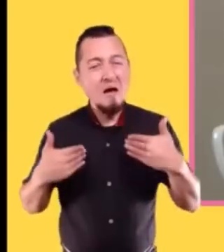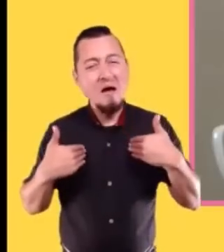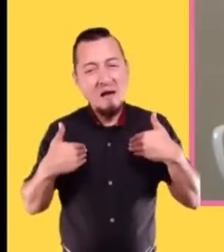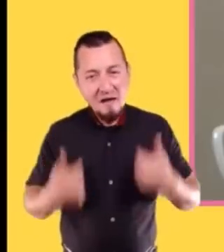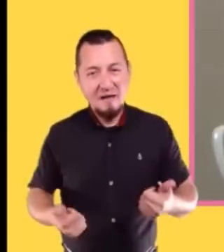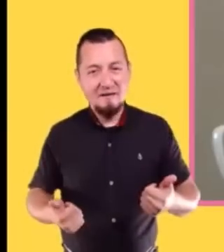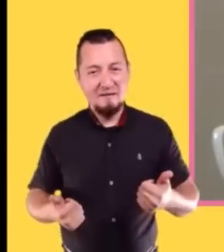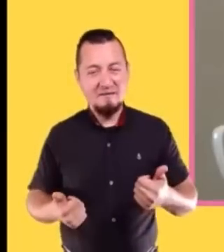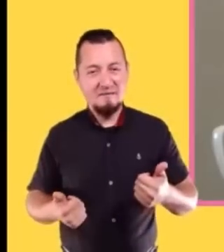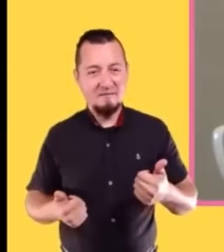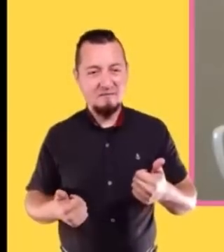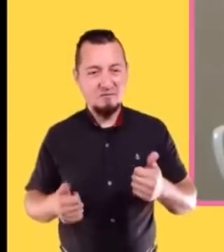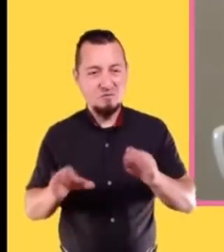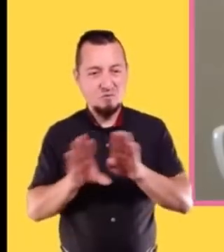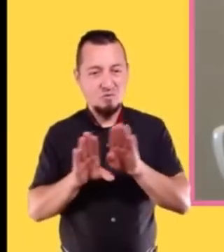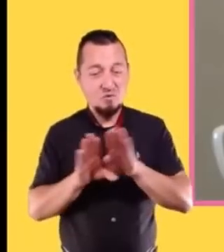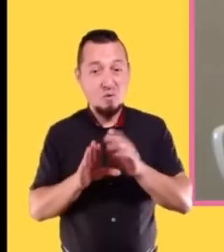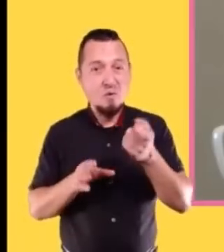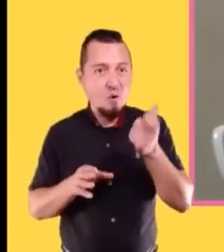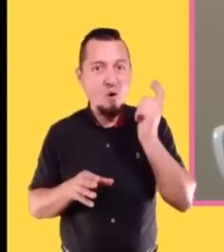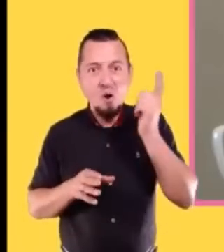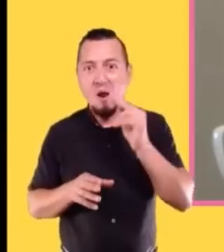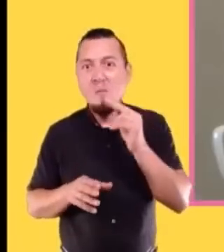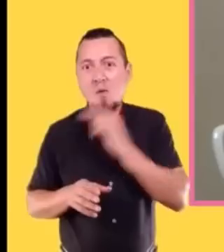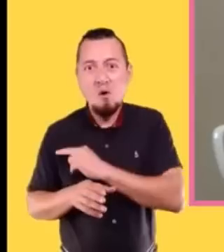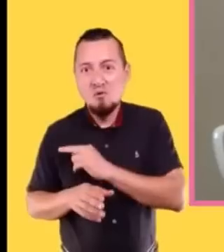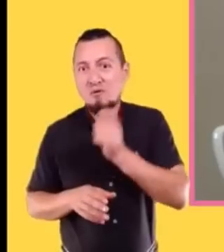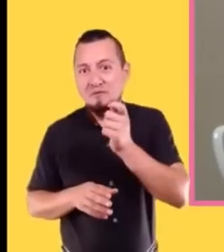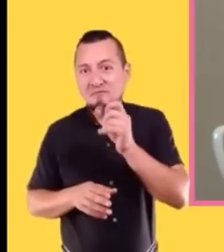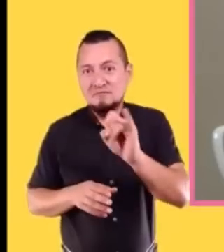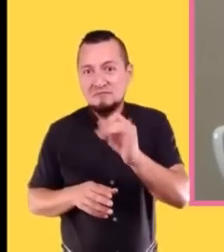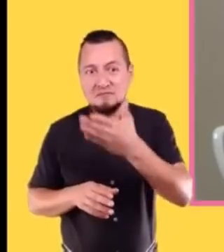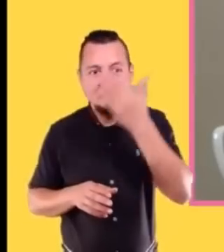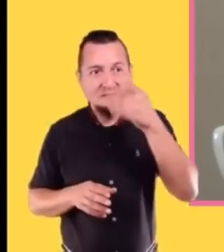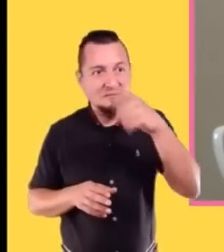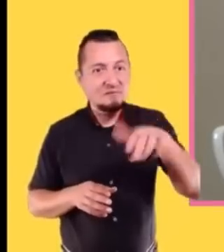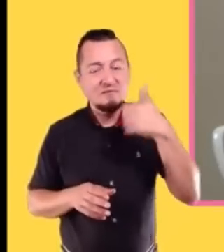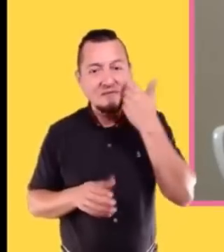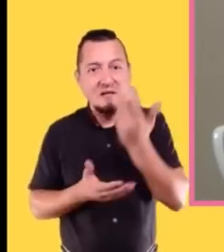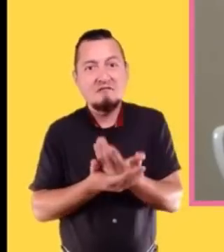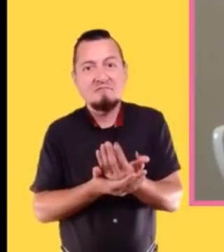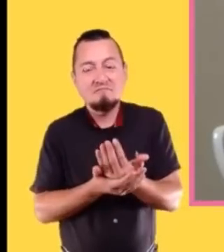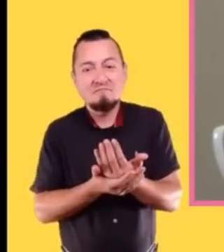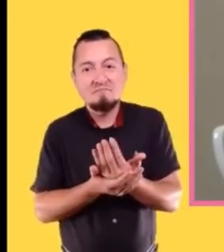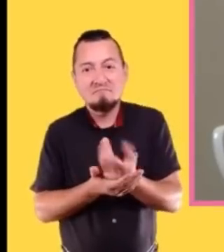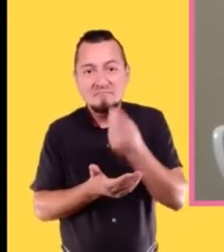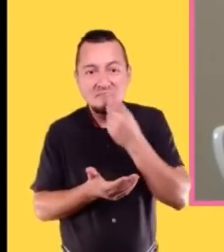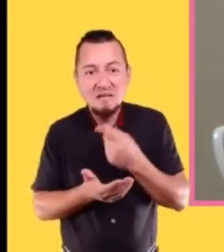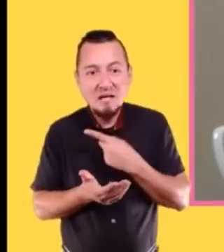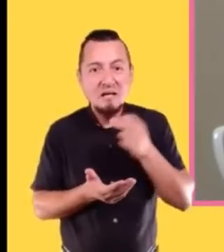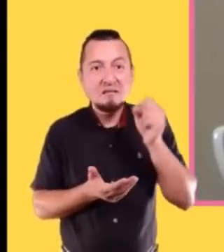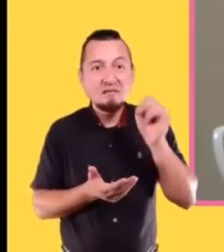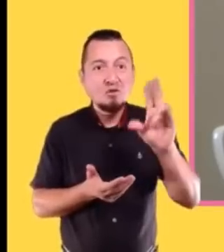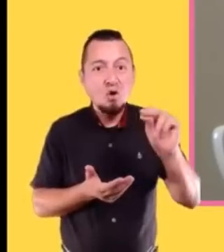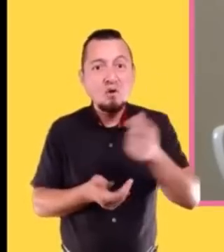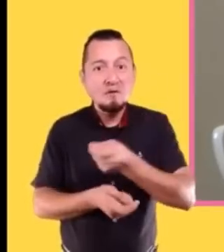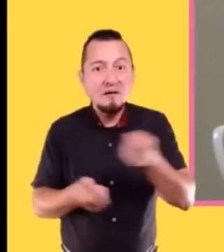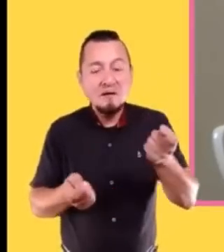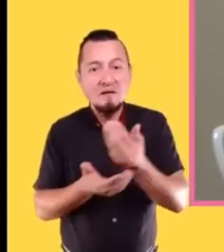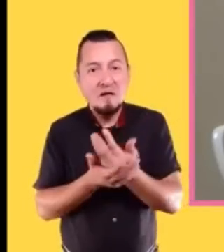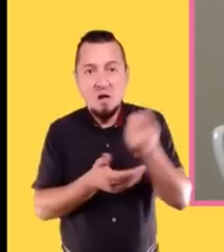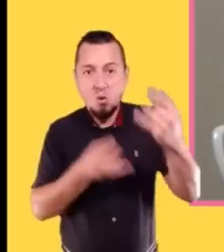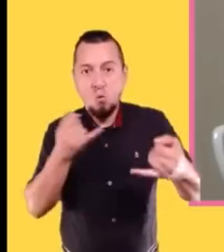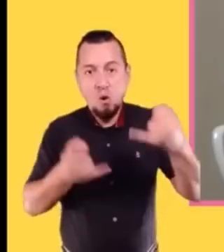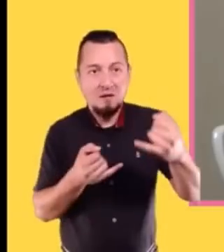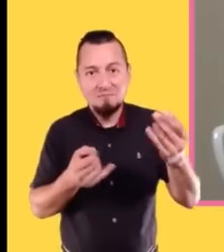una resolución rápido, que nos dé certeza a todos y que nos permita poder implementar las estrategias que correspondan